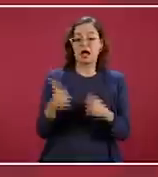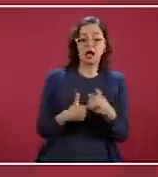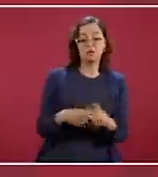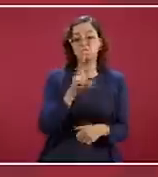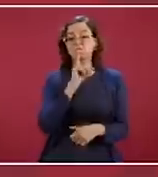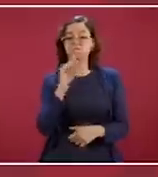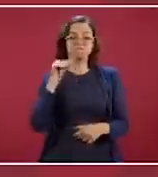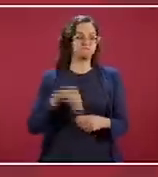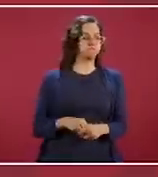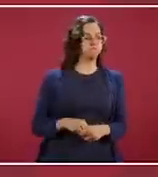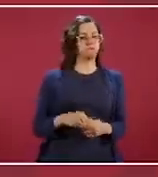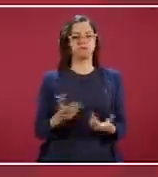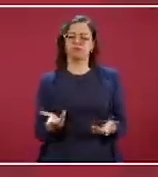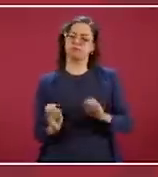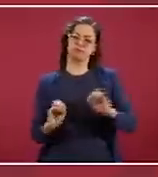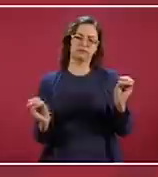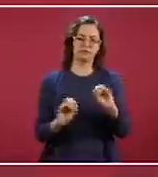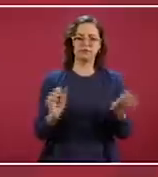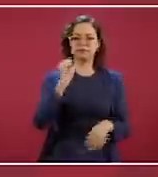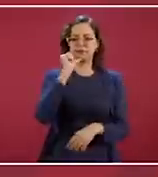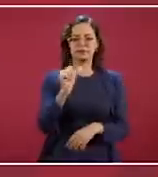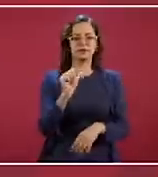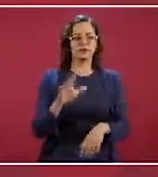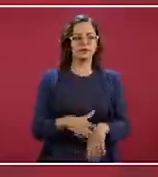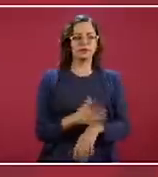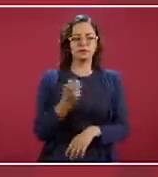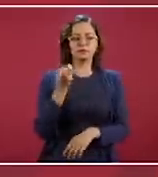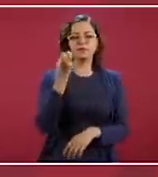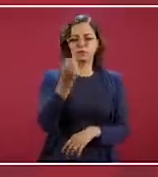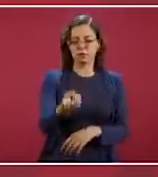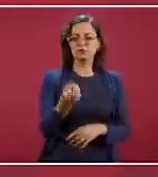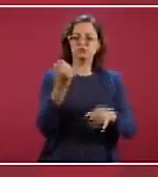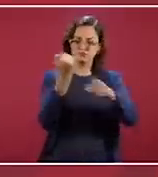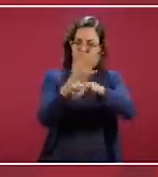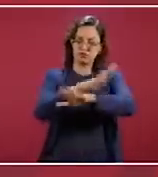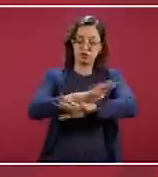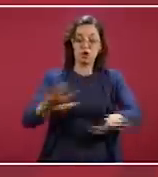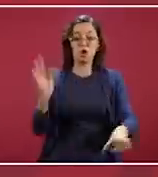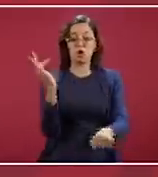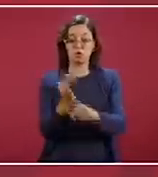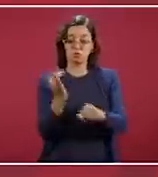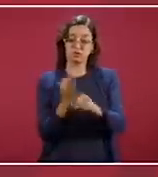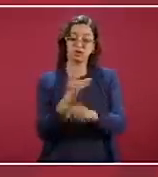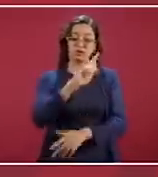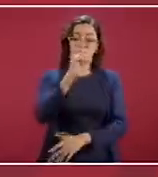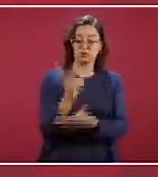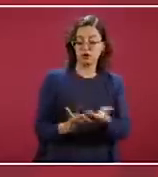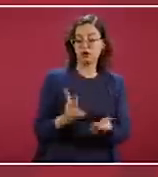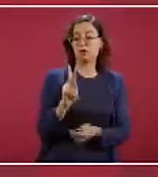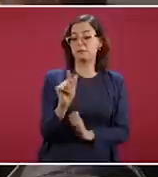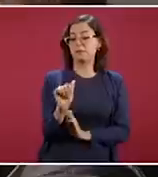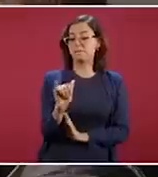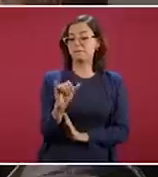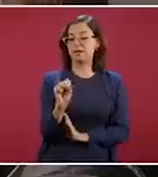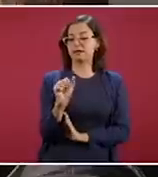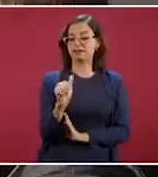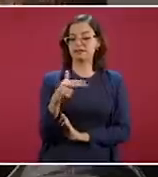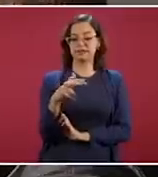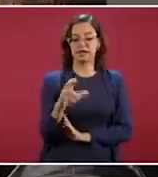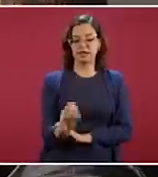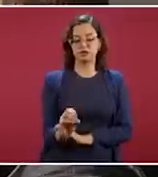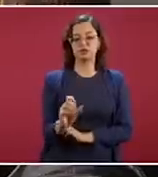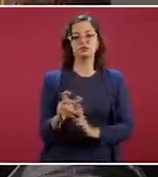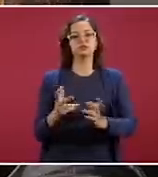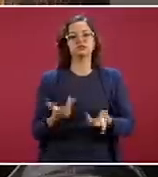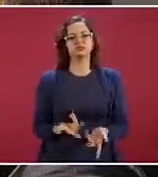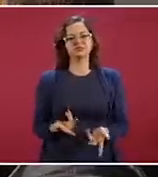discrecional. Para eso es. Y si estamos hablando del programa paisano y lo que decía él, que